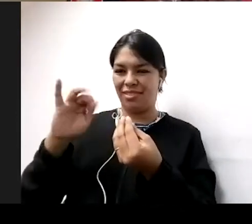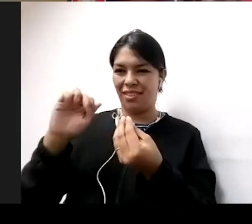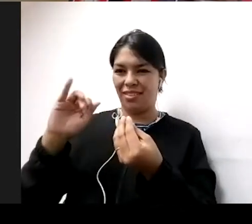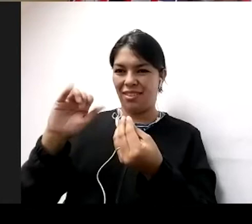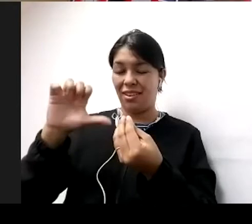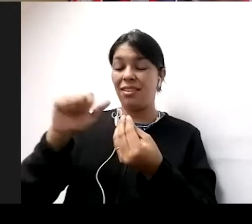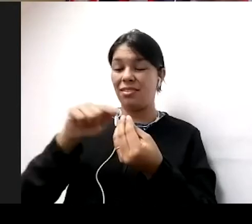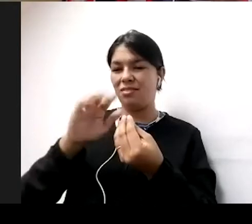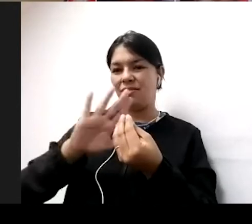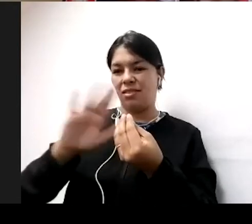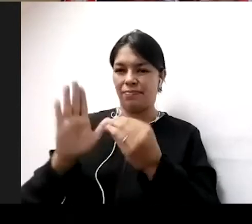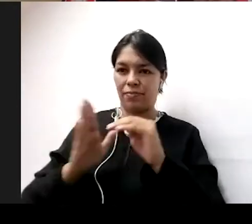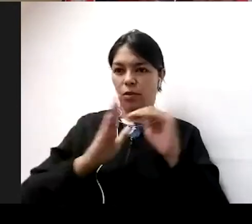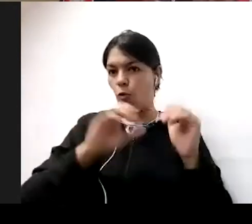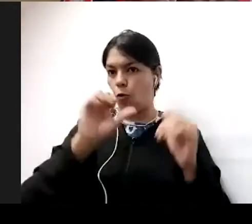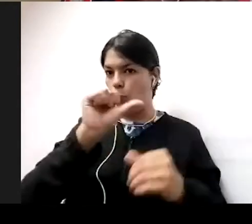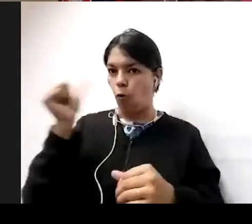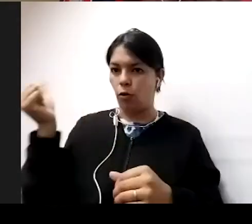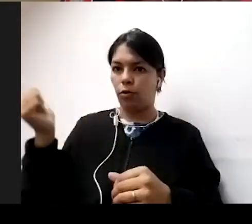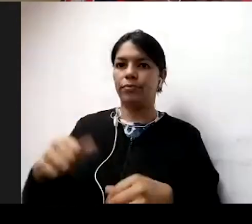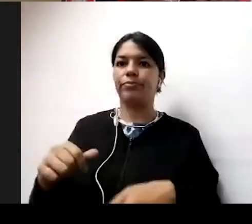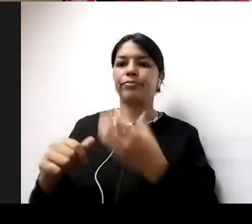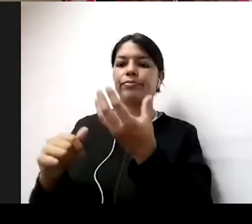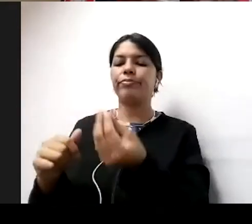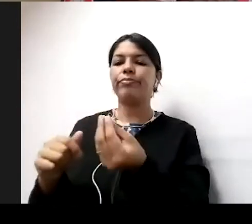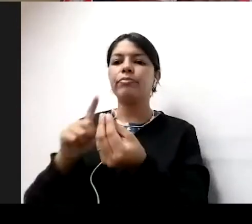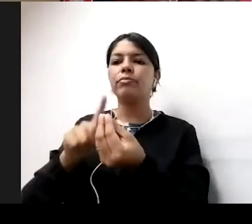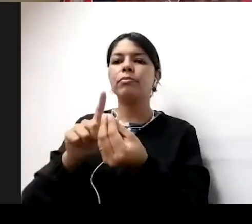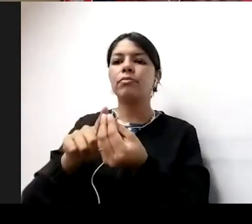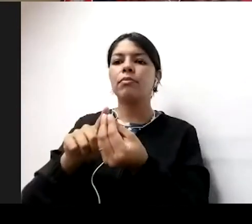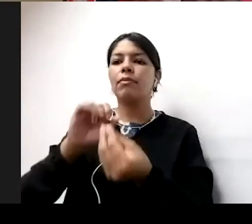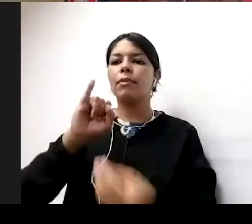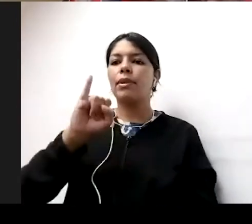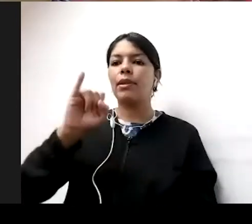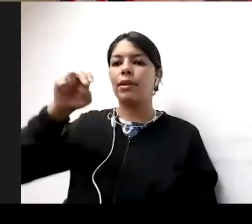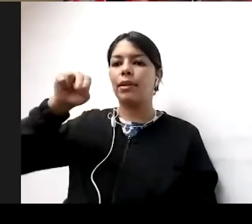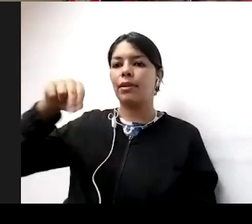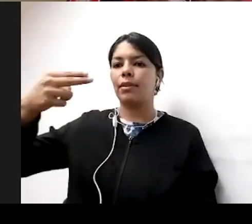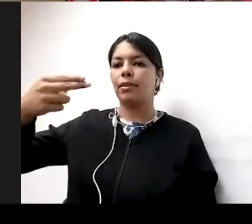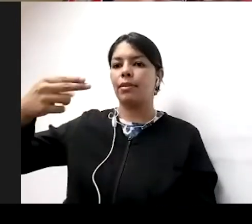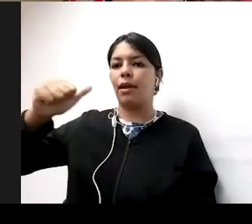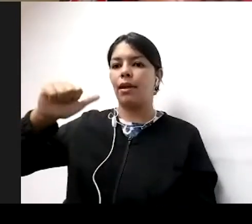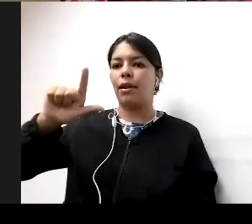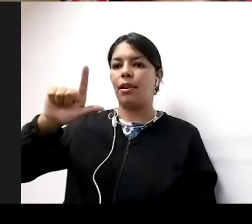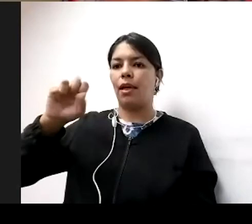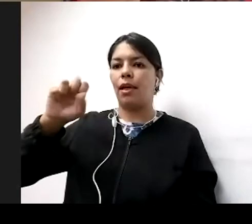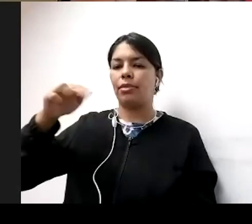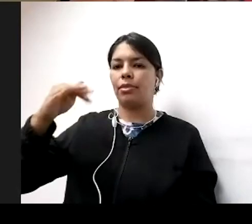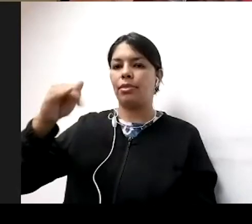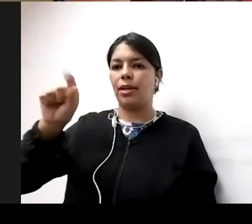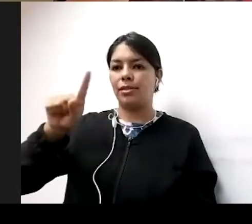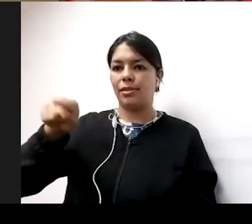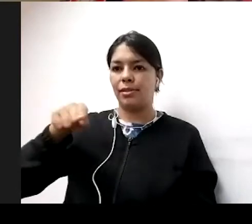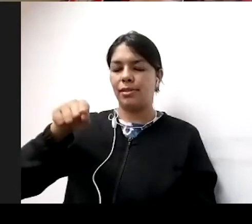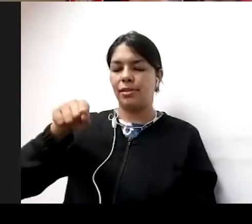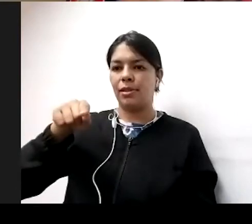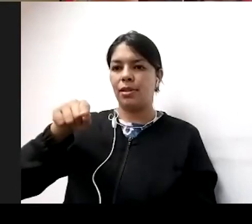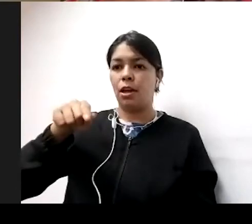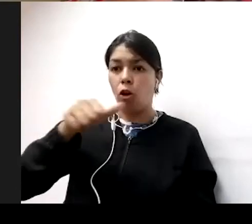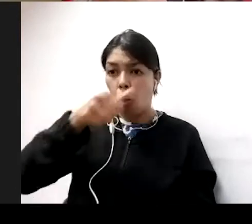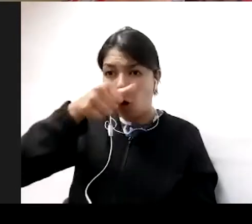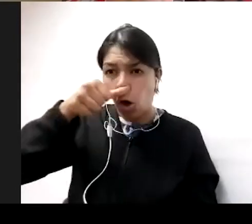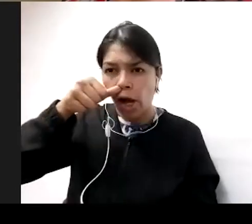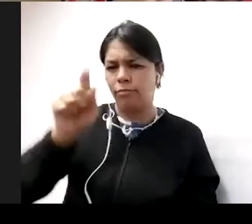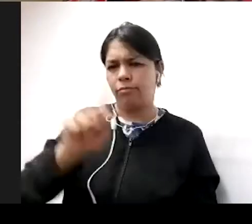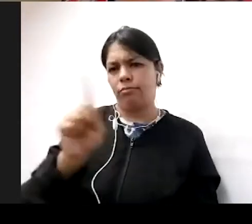mucho acá en Colombia y son los inhalantes. Los inhalantes no se debe confundir con la cocaína porque los inhalantes